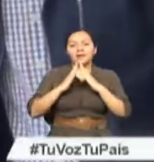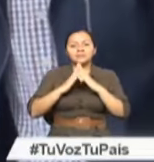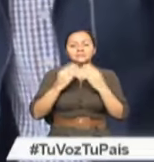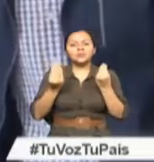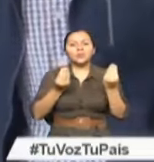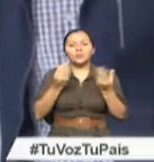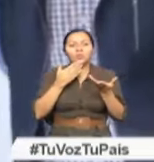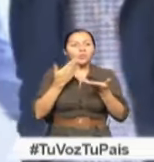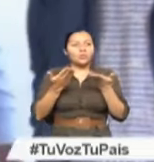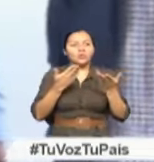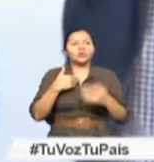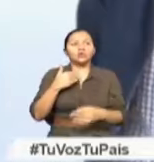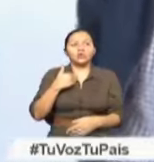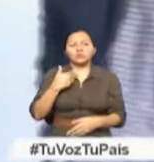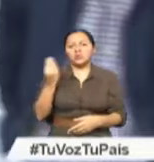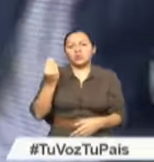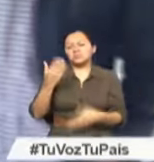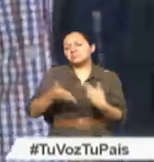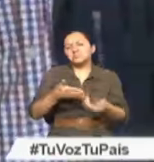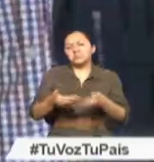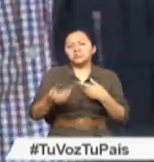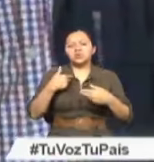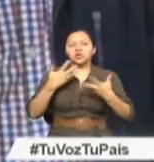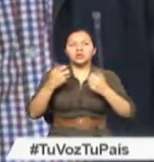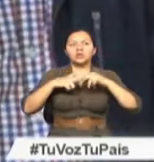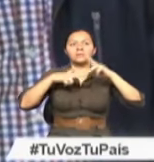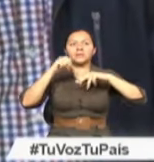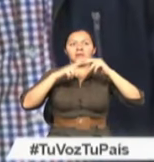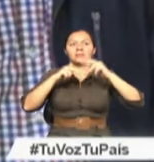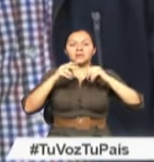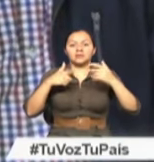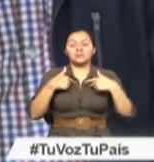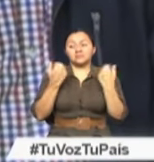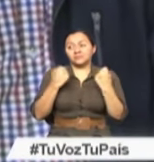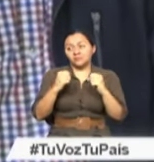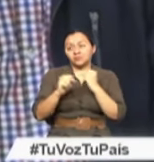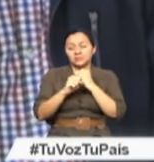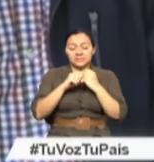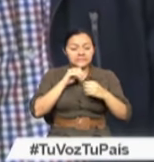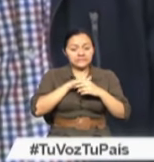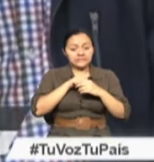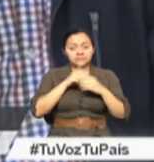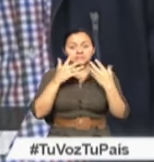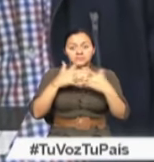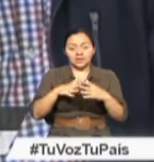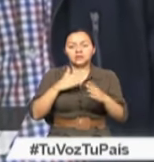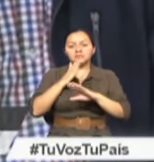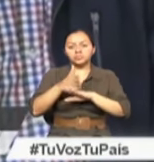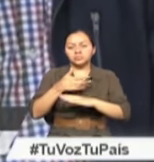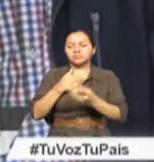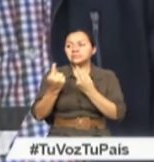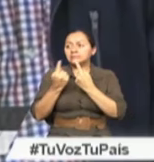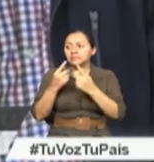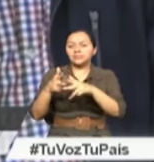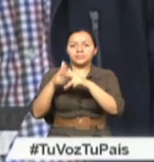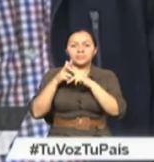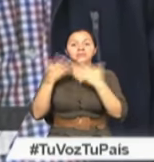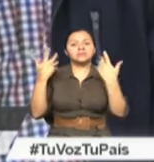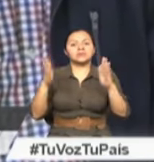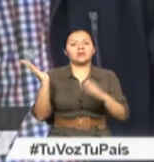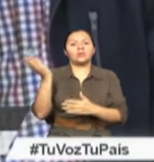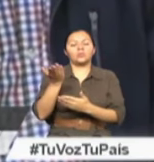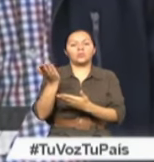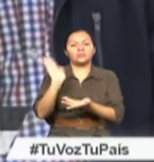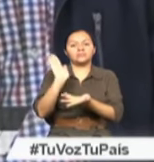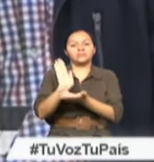planteármelas desde mi corta edad un departamento. Con esfuerzo en mi trabajo comencé a plantear poco a poco eso tratando de cumplir